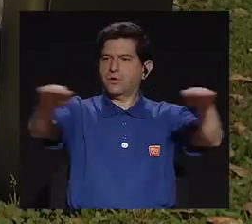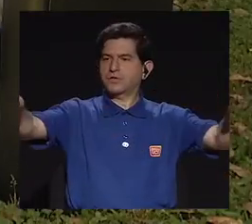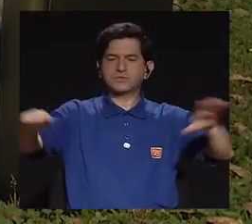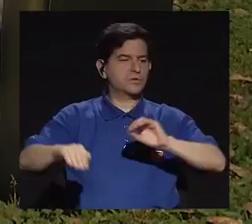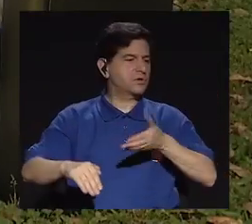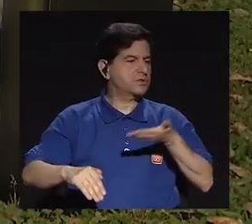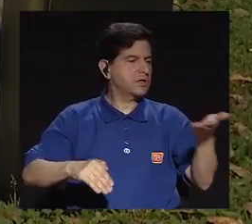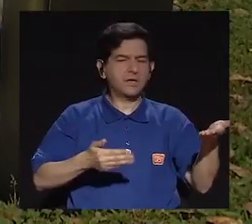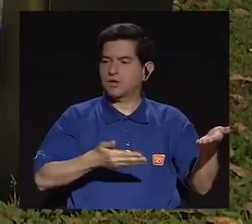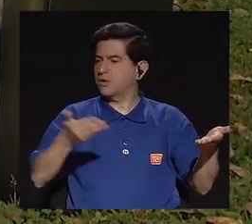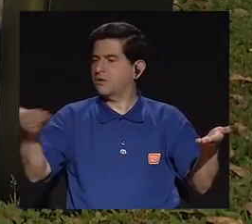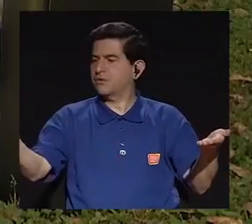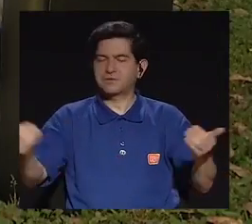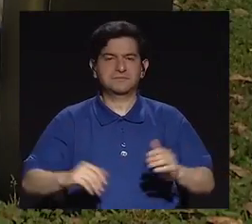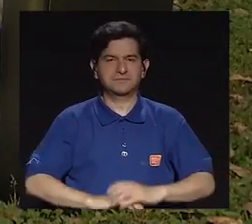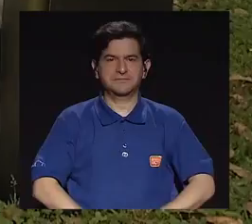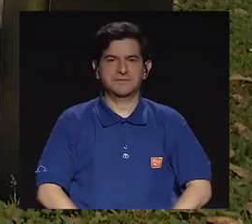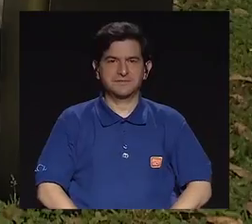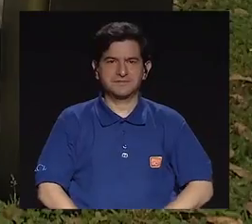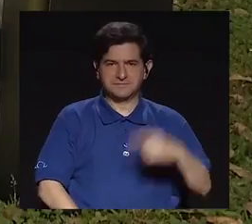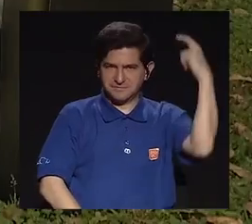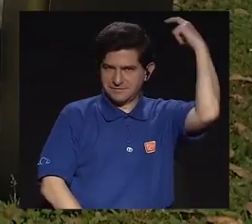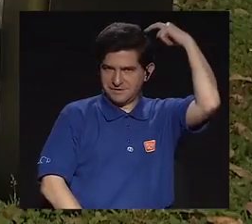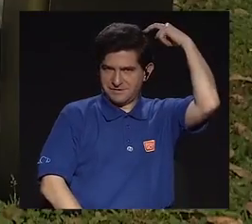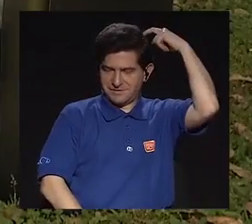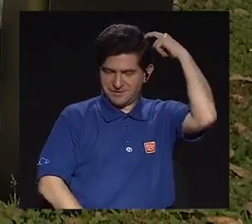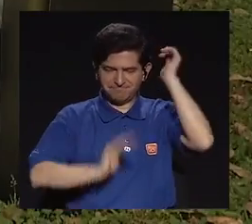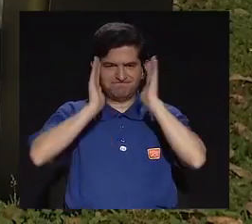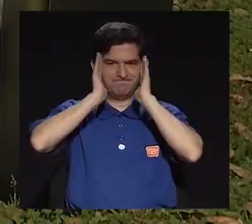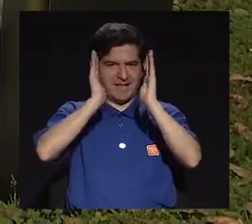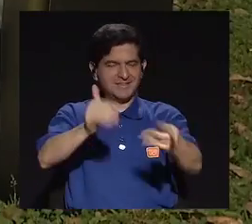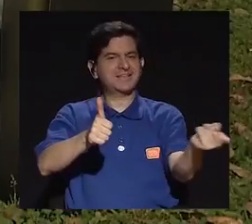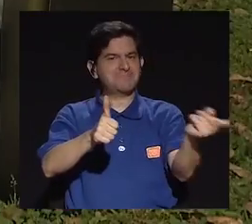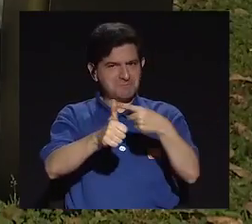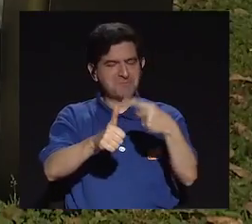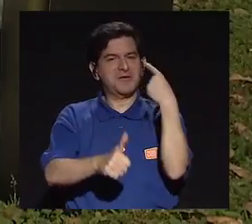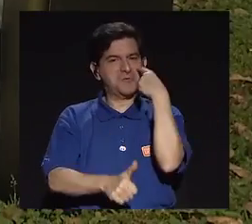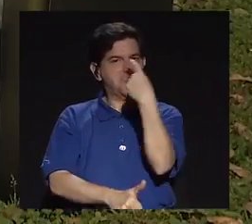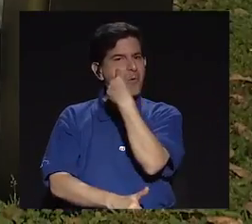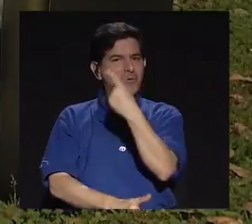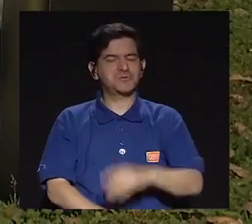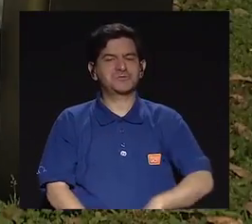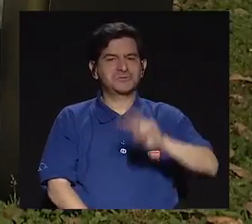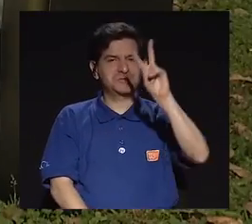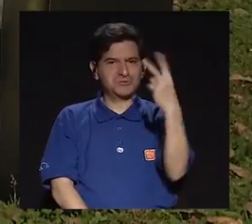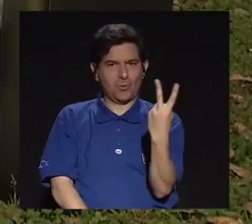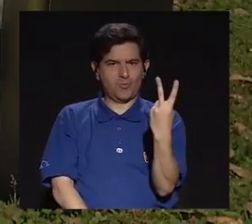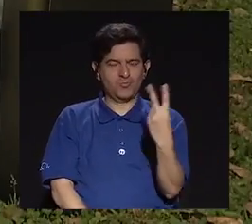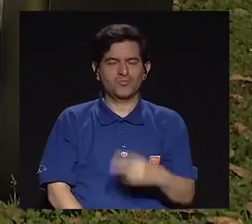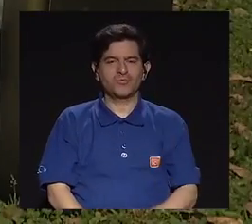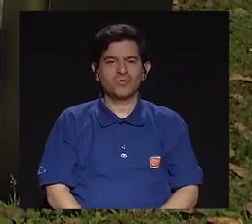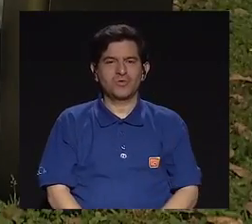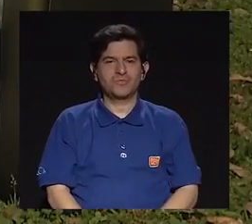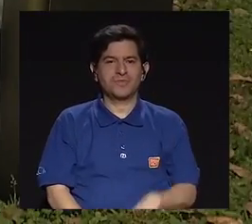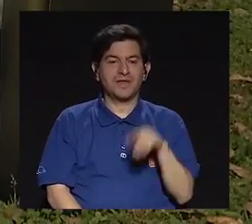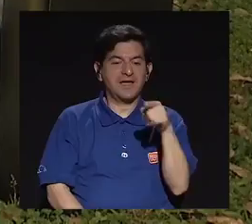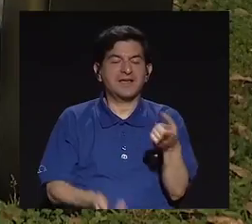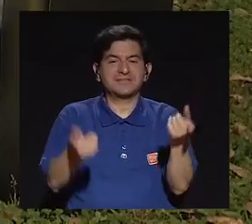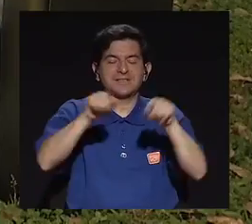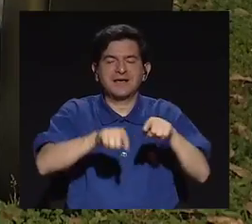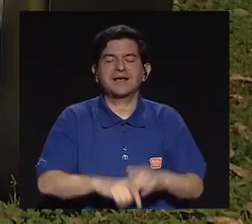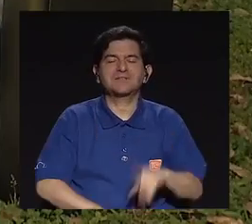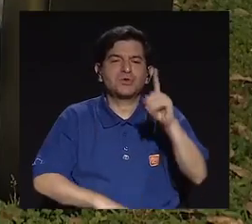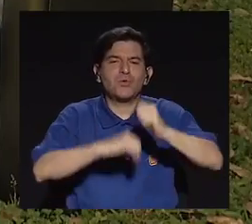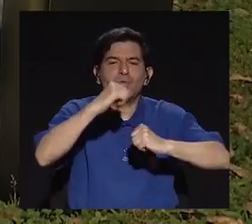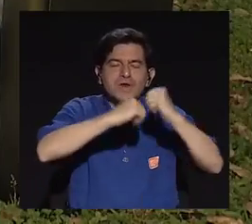los objetos, que es al que el cerebro le hace más caso. En primer lugar, a los ojos. En segundo lugar, le va a hacer caso al vestíbulo,